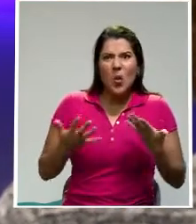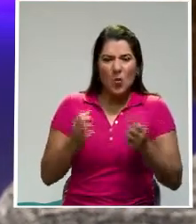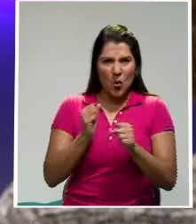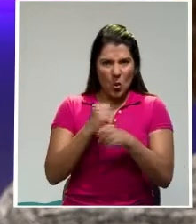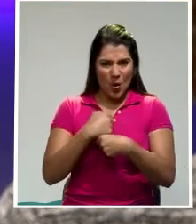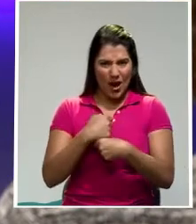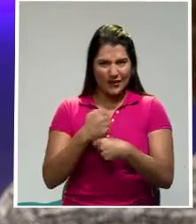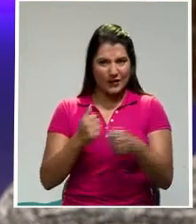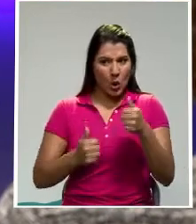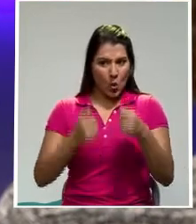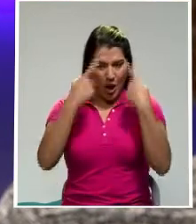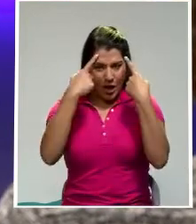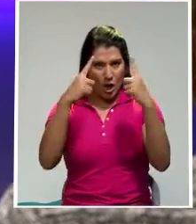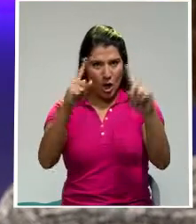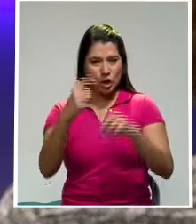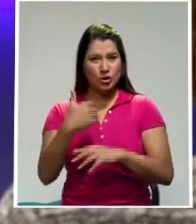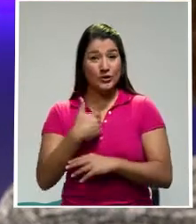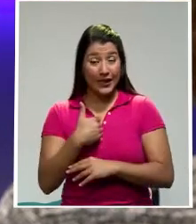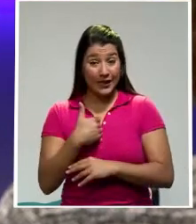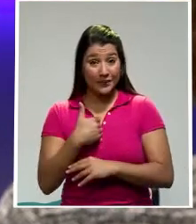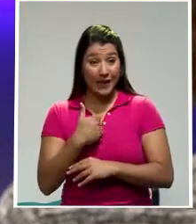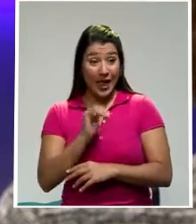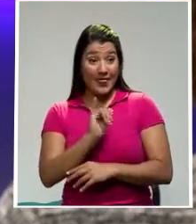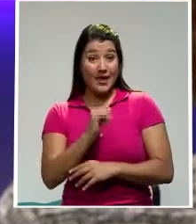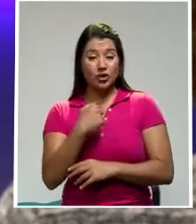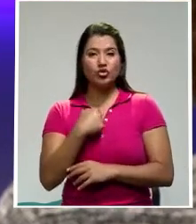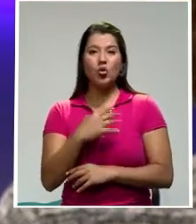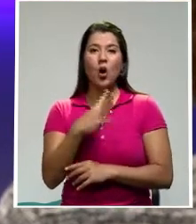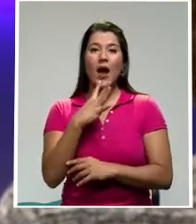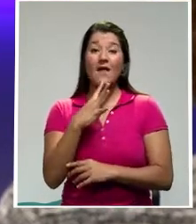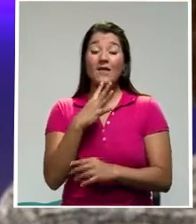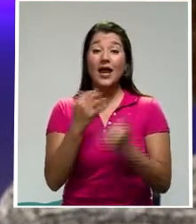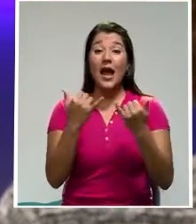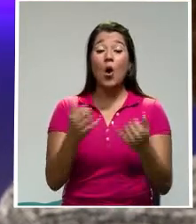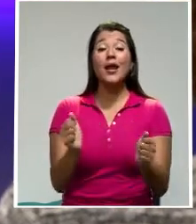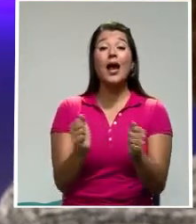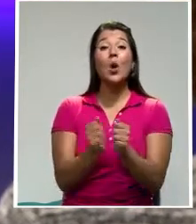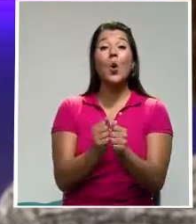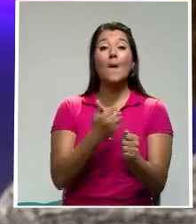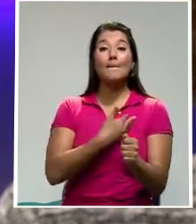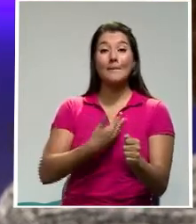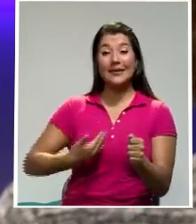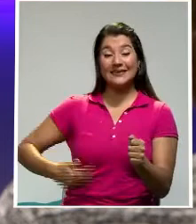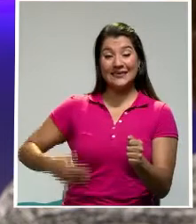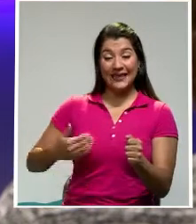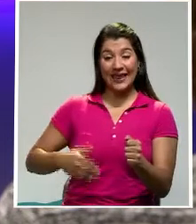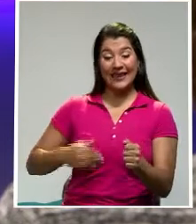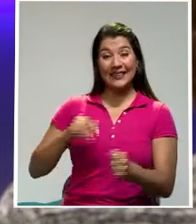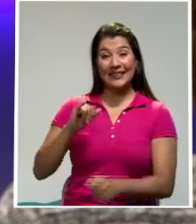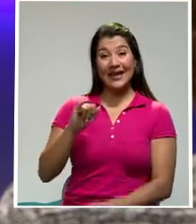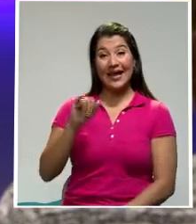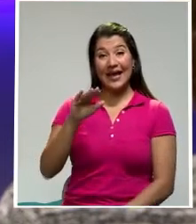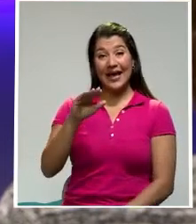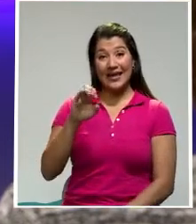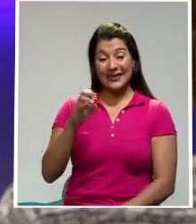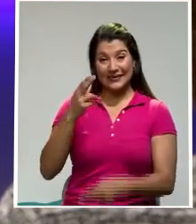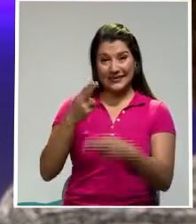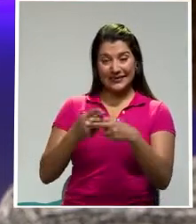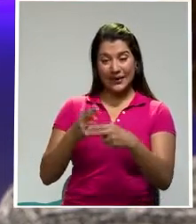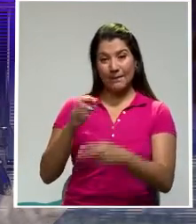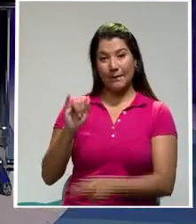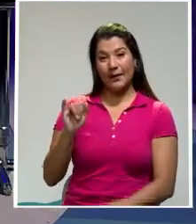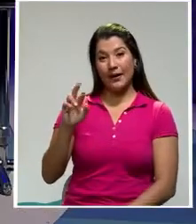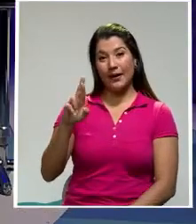resultados les has arrojado? De eso voy a conversar ahora con la presidenta ejecutiva del ICE, doña Irene